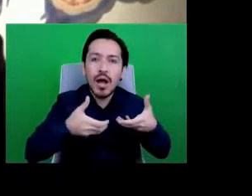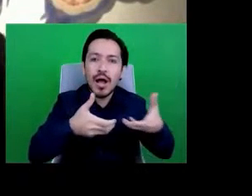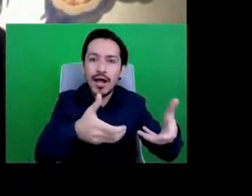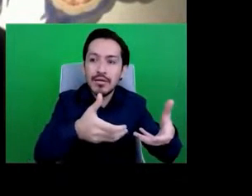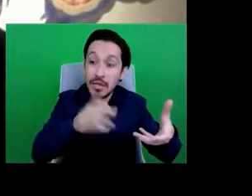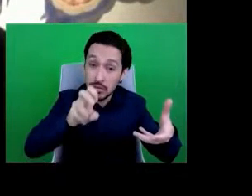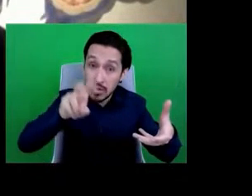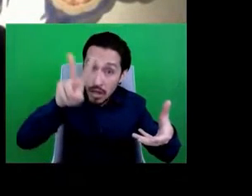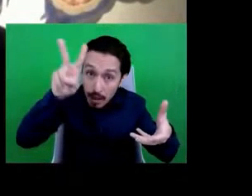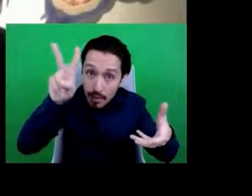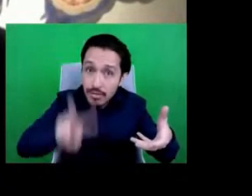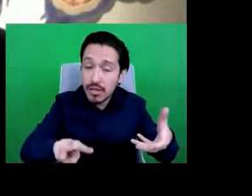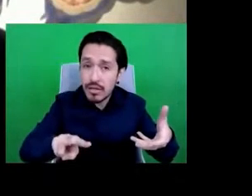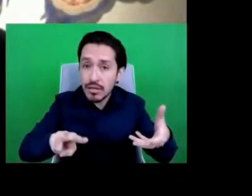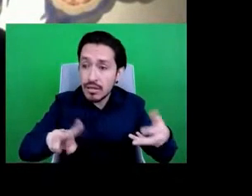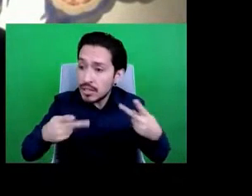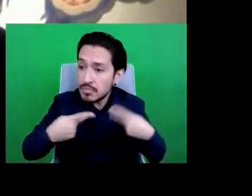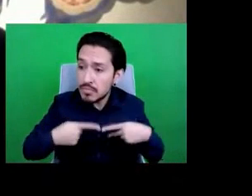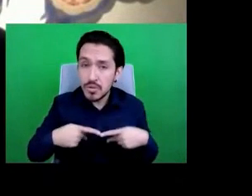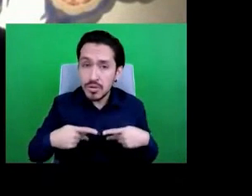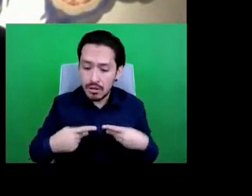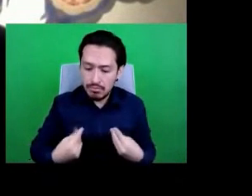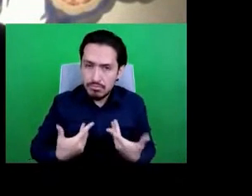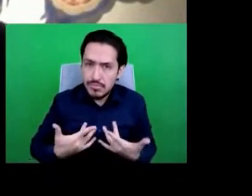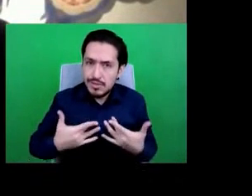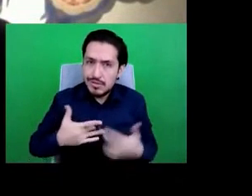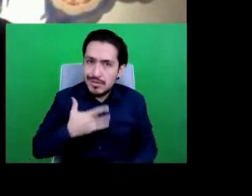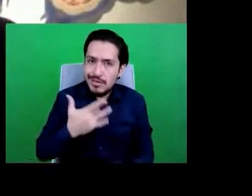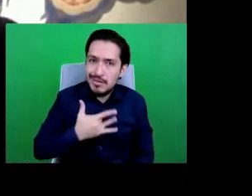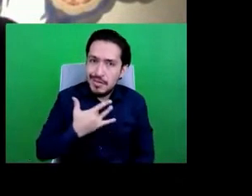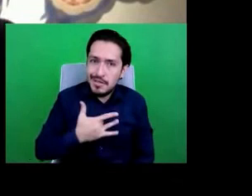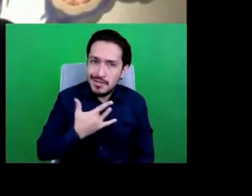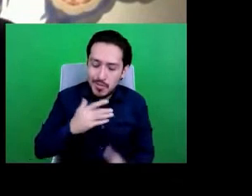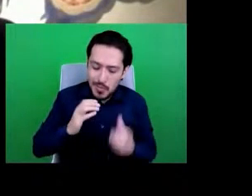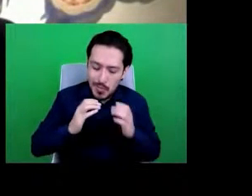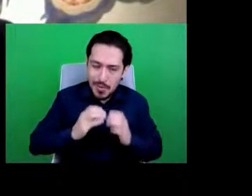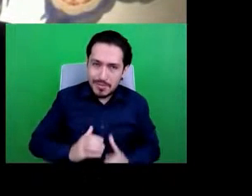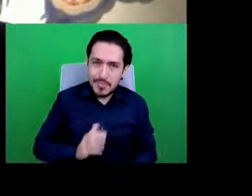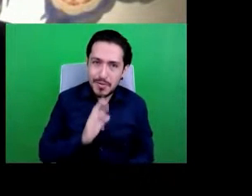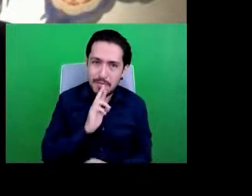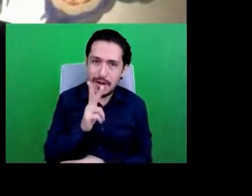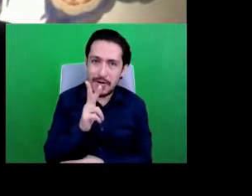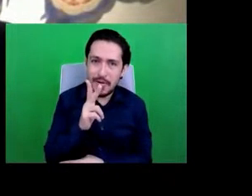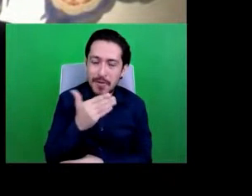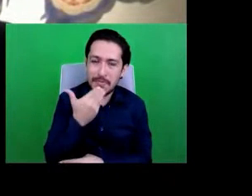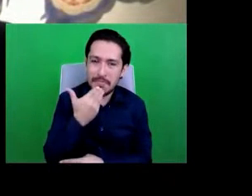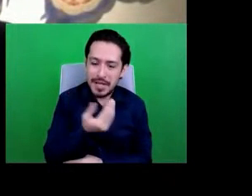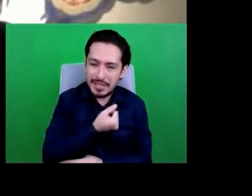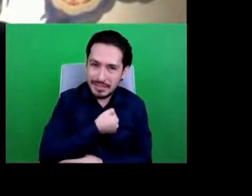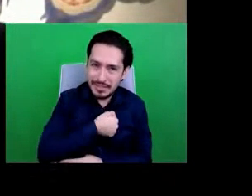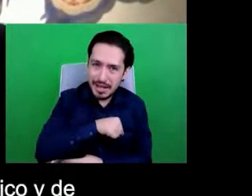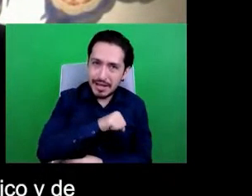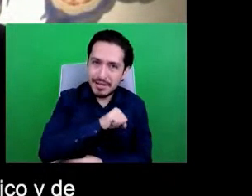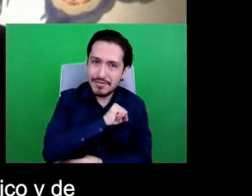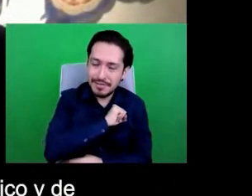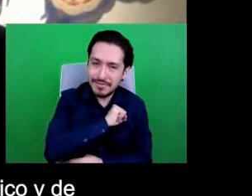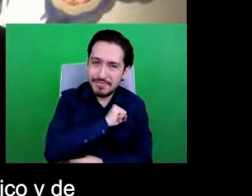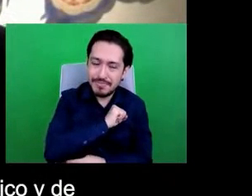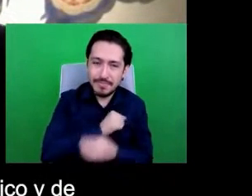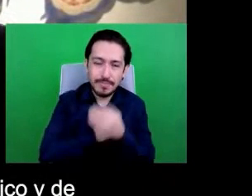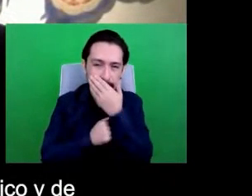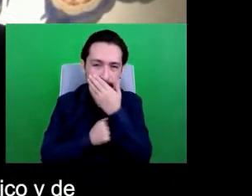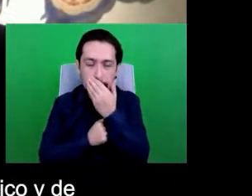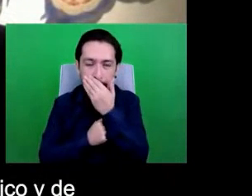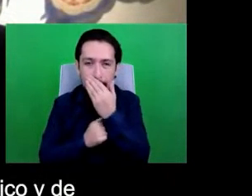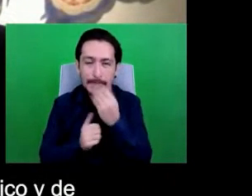personas sanas. Eso creo que es una parte muy importante de la salud. Nosotros sabemos